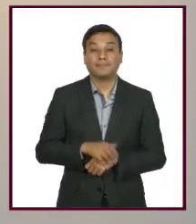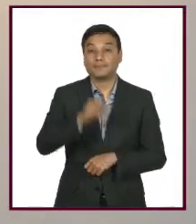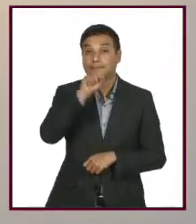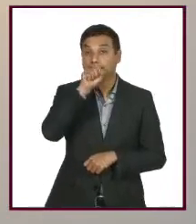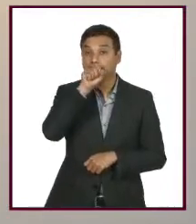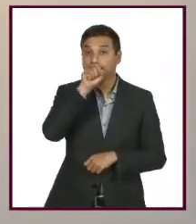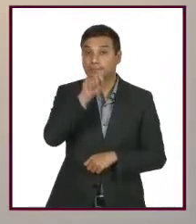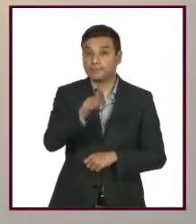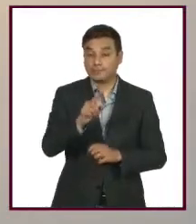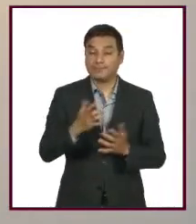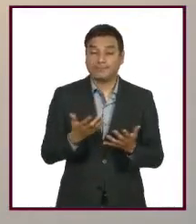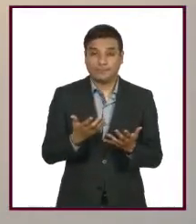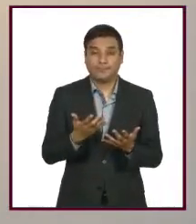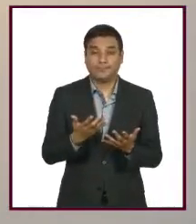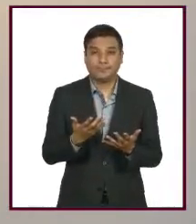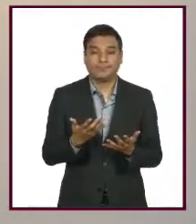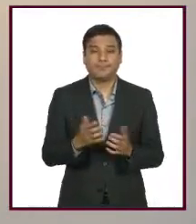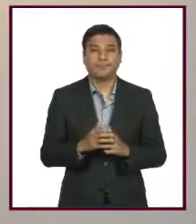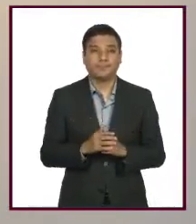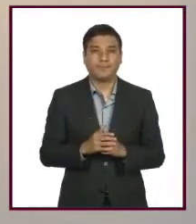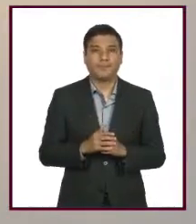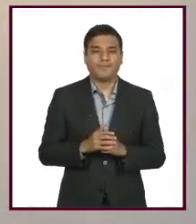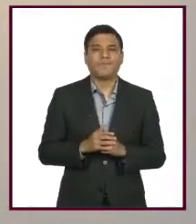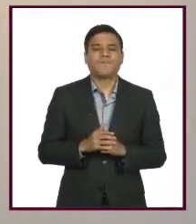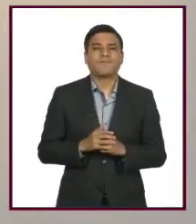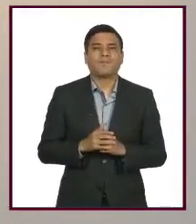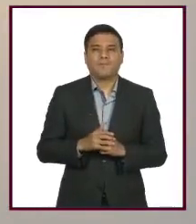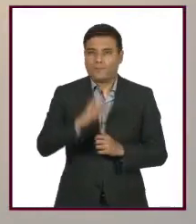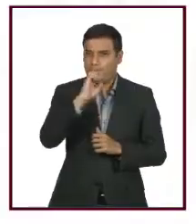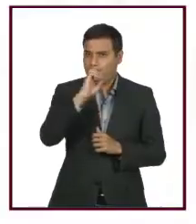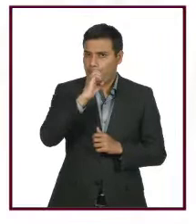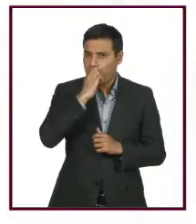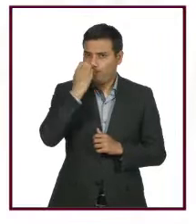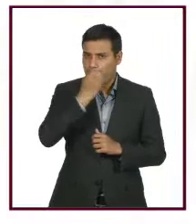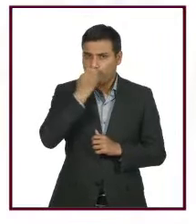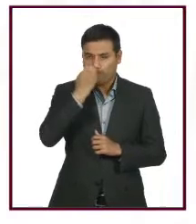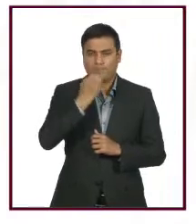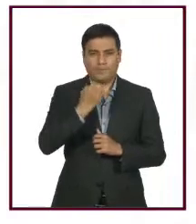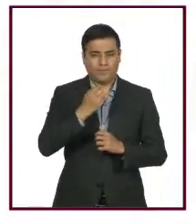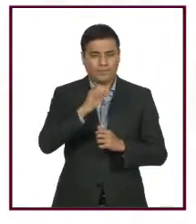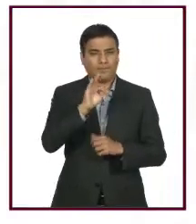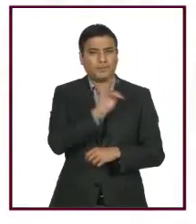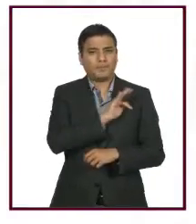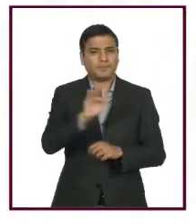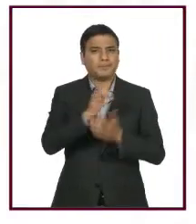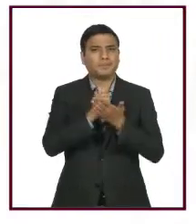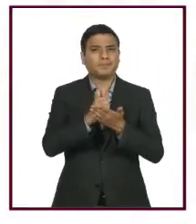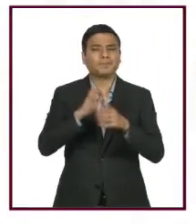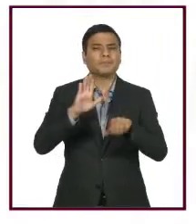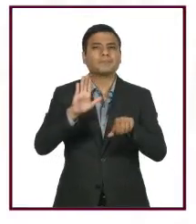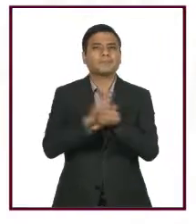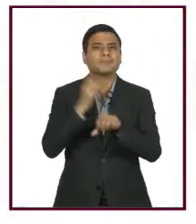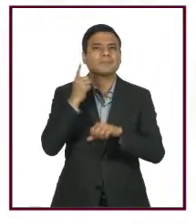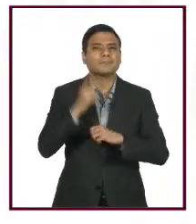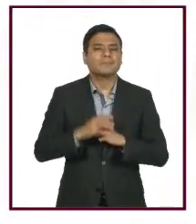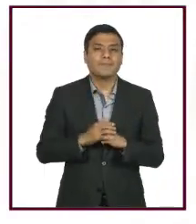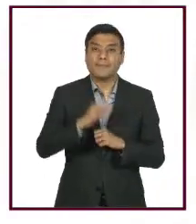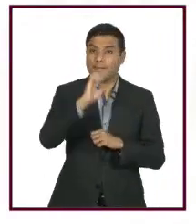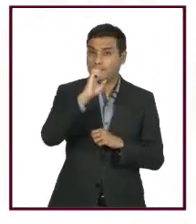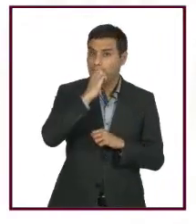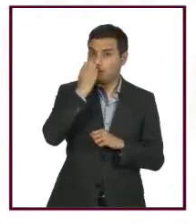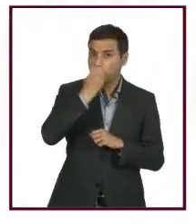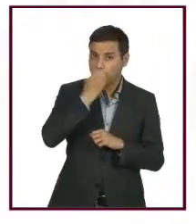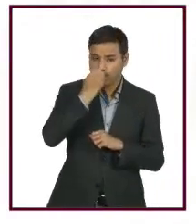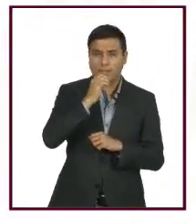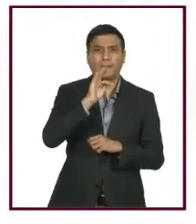También dentro de las fortalezas que tiene la escuela, pues bueno, sabemos que es el punto de arranque para prevenir